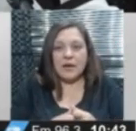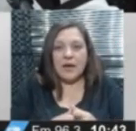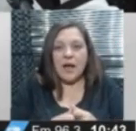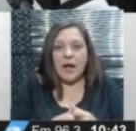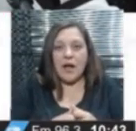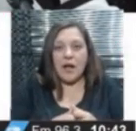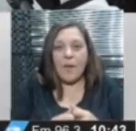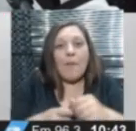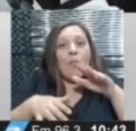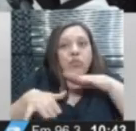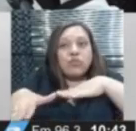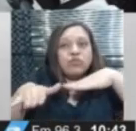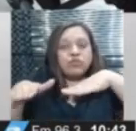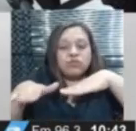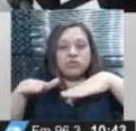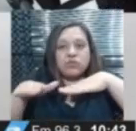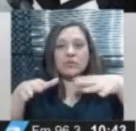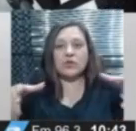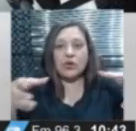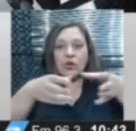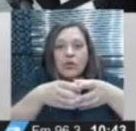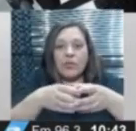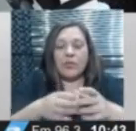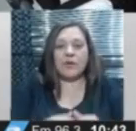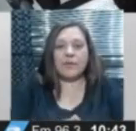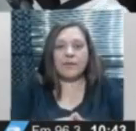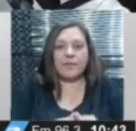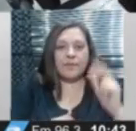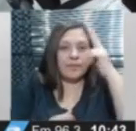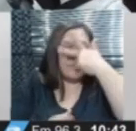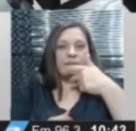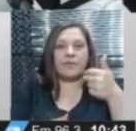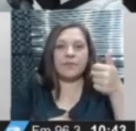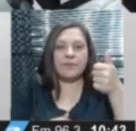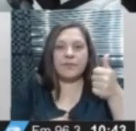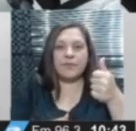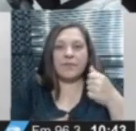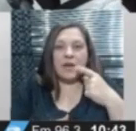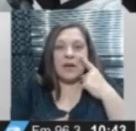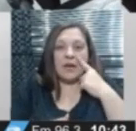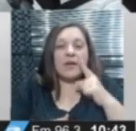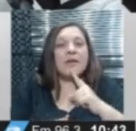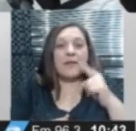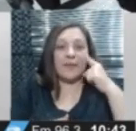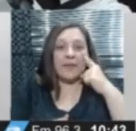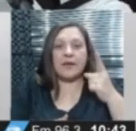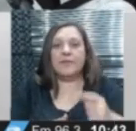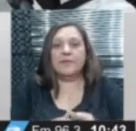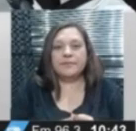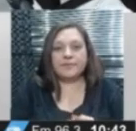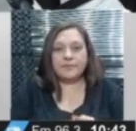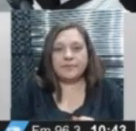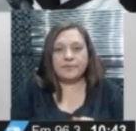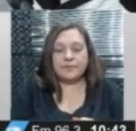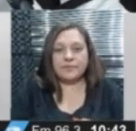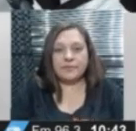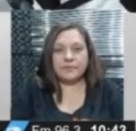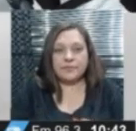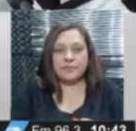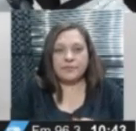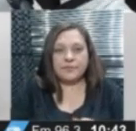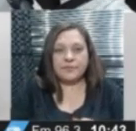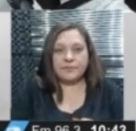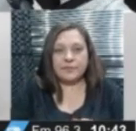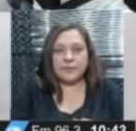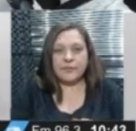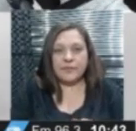panafricano de Haití Mira vos bueno Leti Ay tanto para hablar pero sabes qué vamos a terminar